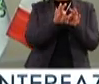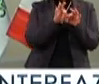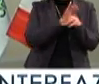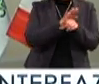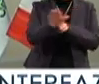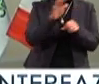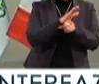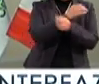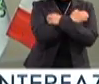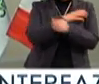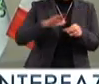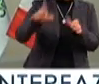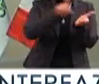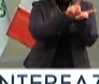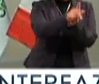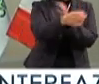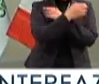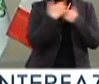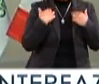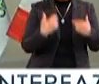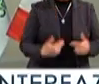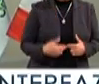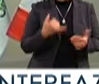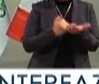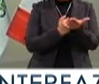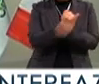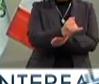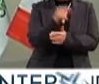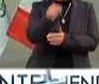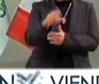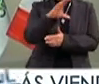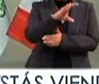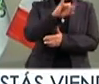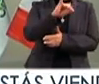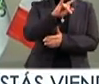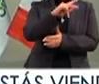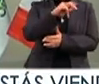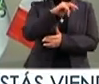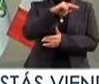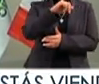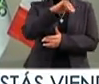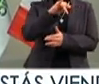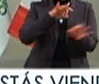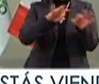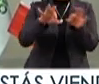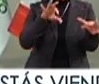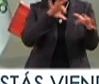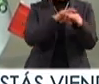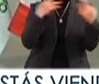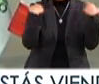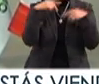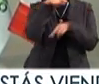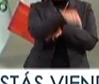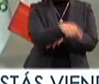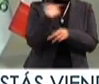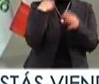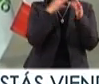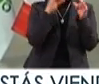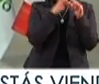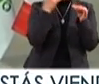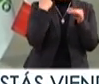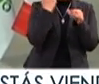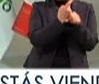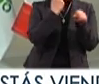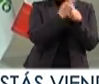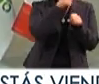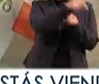es educar en derechos humanos, en valores democráticos y en ciudadanía. Todo eso se consigue trabajando con los docentes, fundamentalmente con los maestros y las maestras,